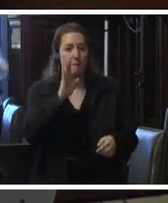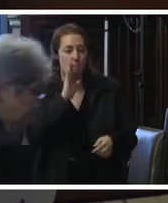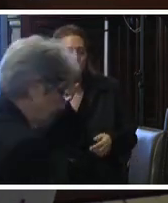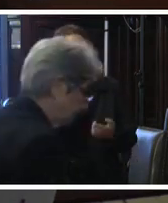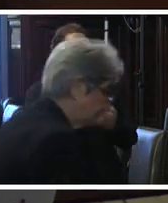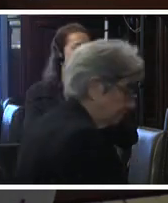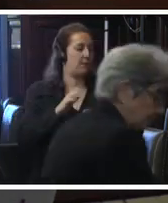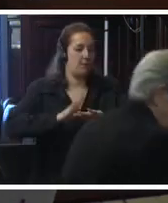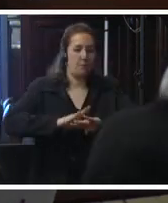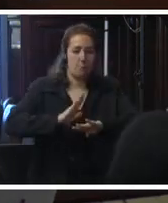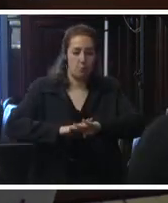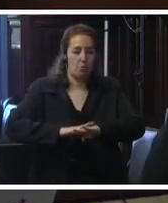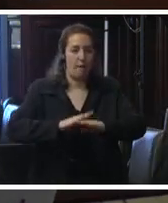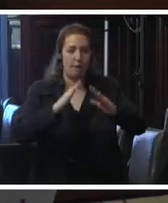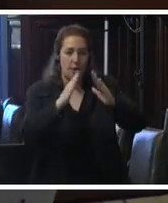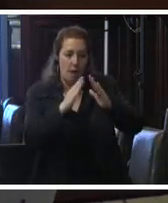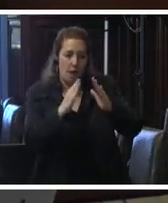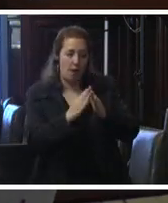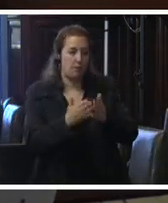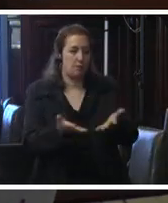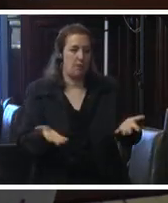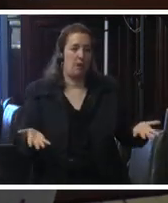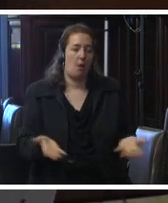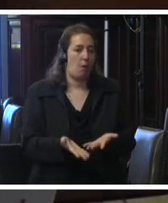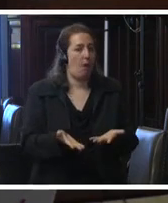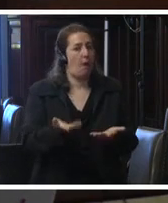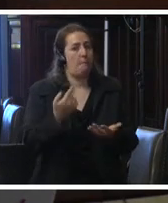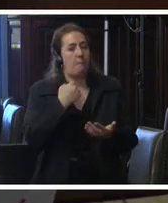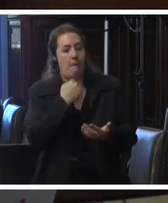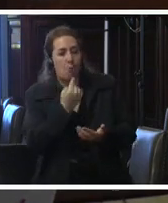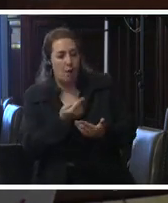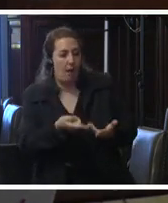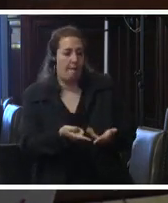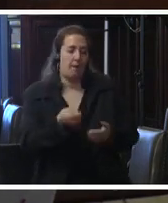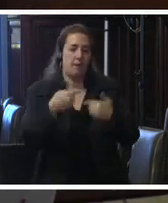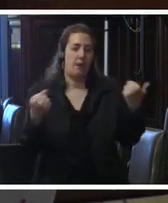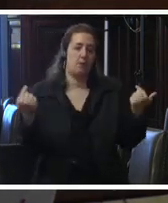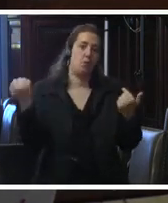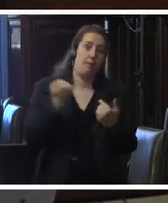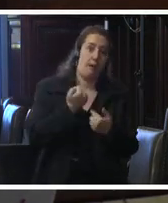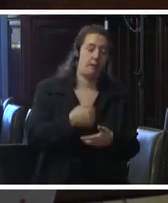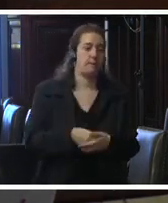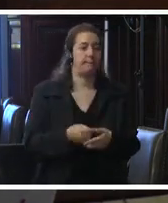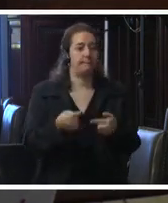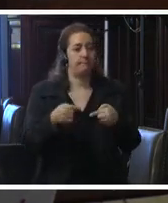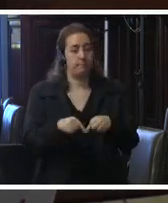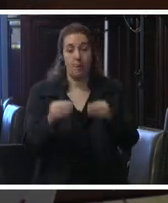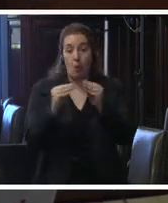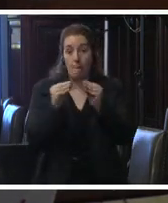mujeres responsables de hogares, nos hacen más vulnerables a este tipo de ataques. Mis